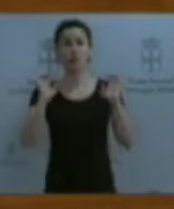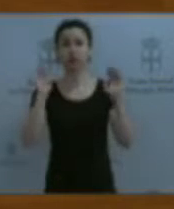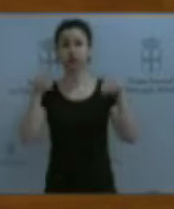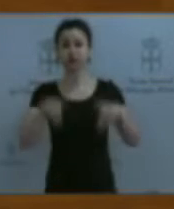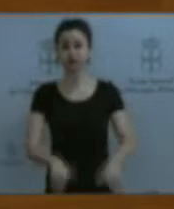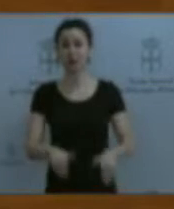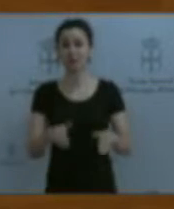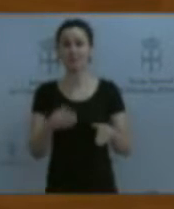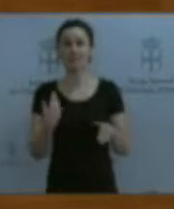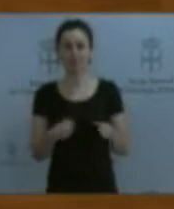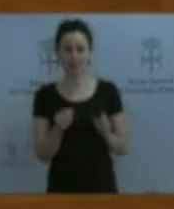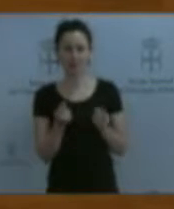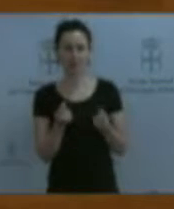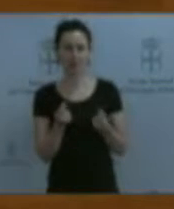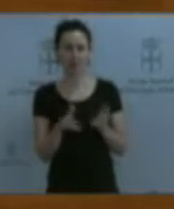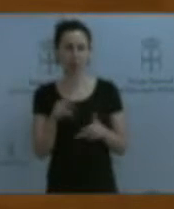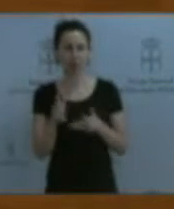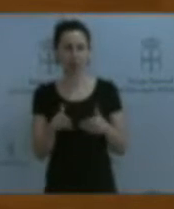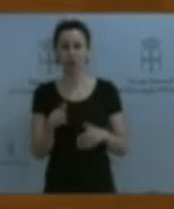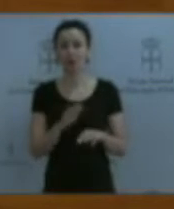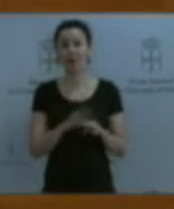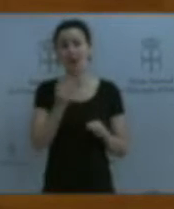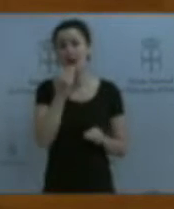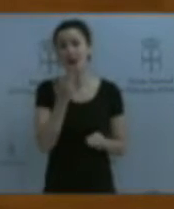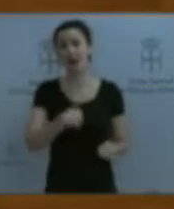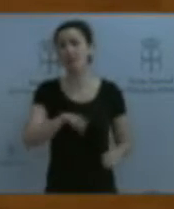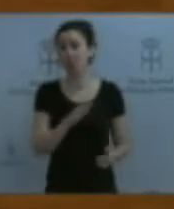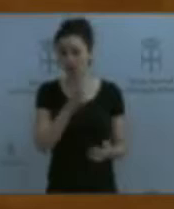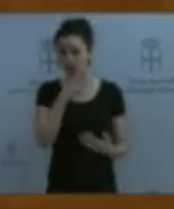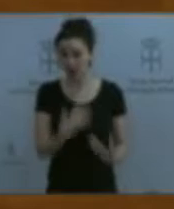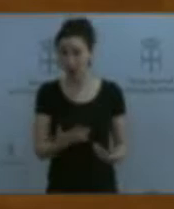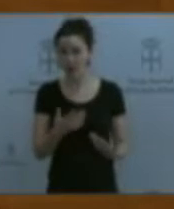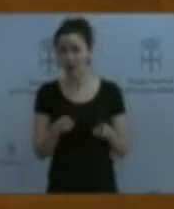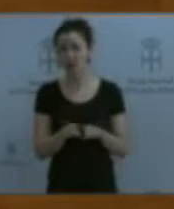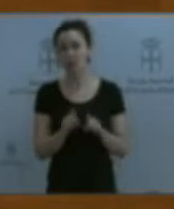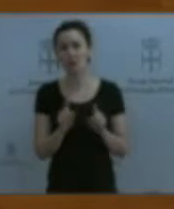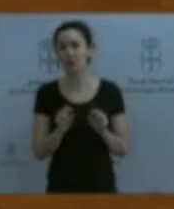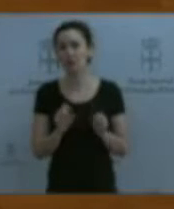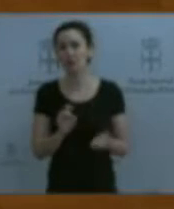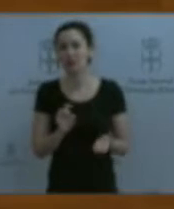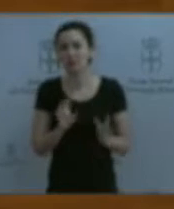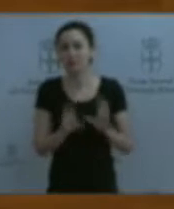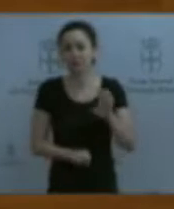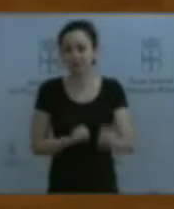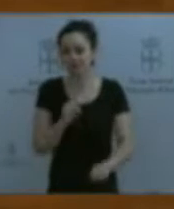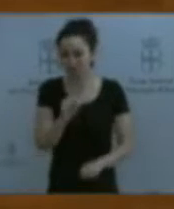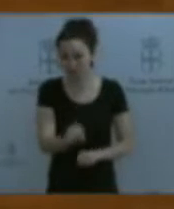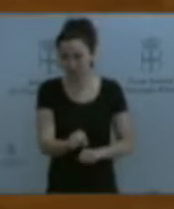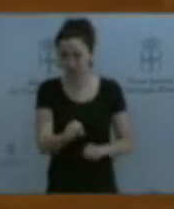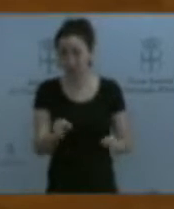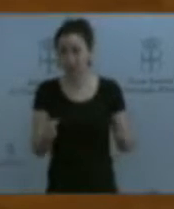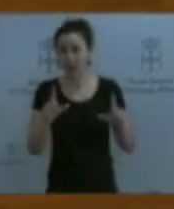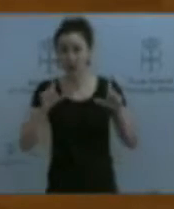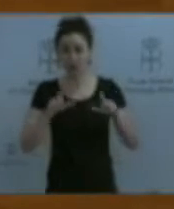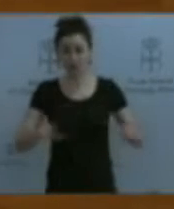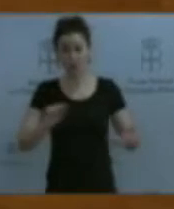especular y hacerse con mayor poder en la que fue la caja de todos, ahora expoliada. Ahí la tenemos, cerrando oficinas